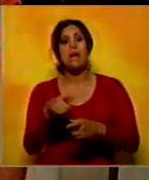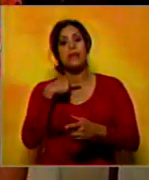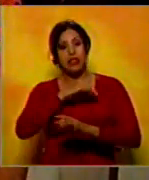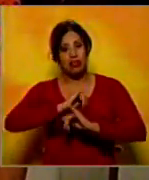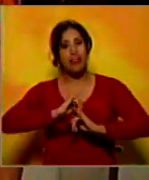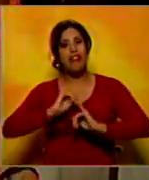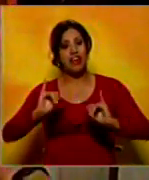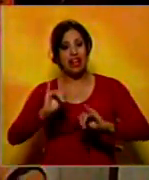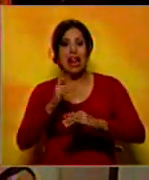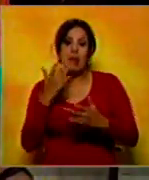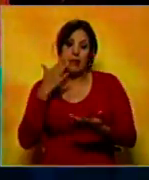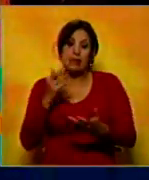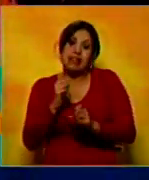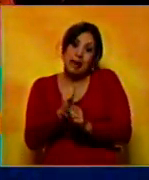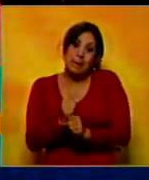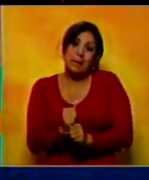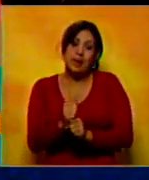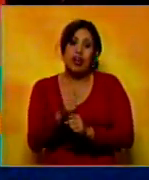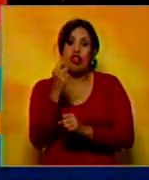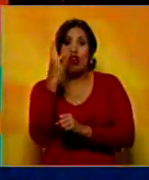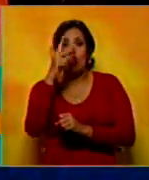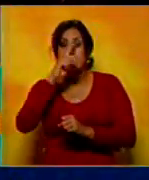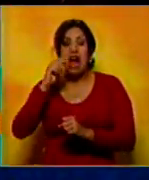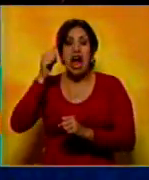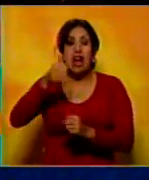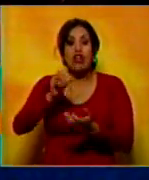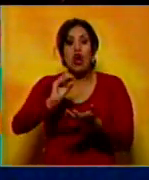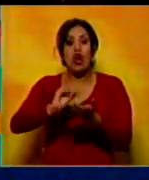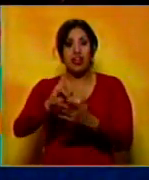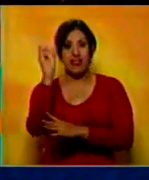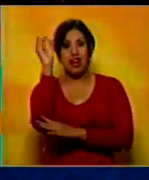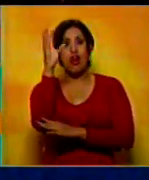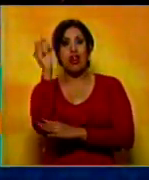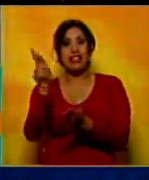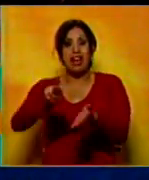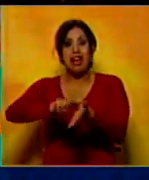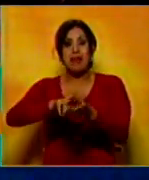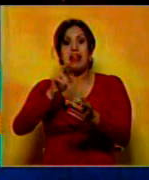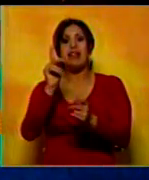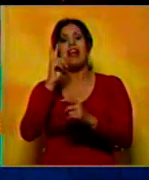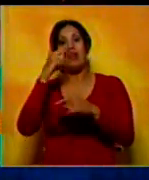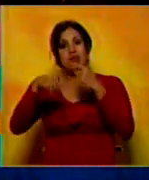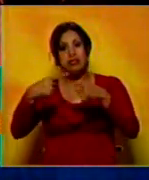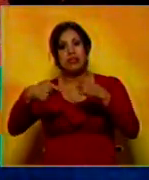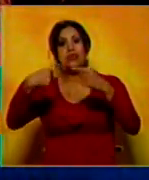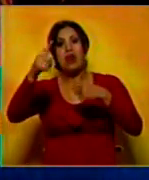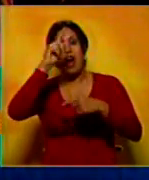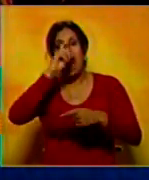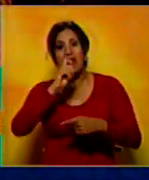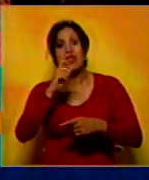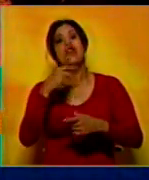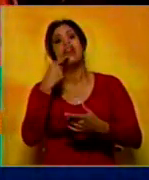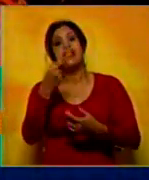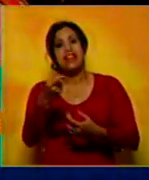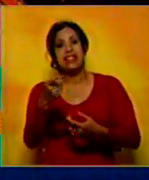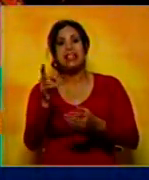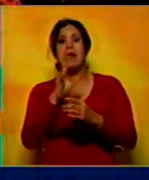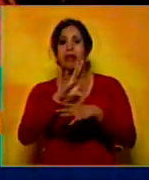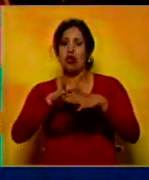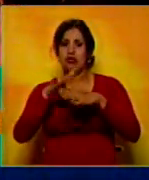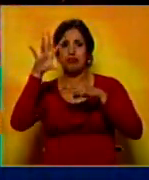llegamos al final, y aunque tendremos que esperar 2 años para que este congreso se repita, porque es una cita bianual, nuestros médicos quedan